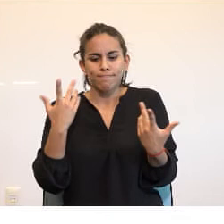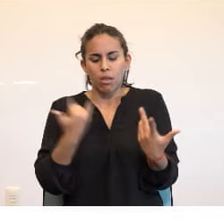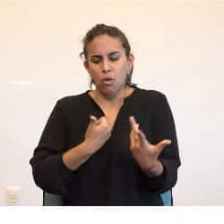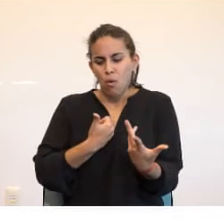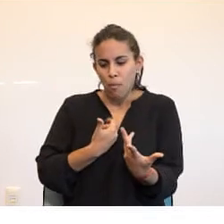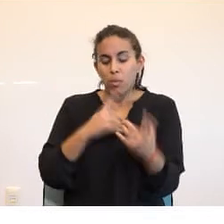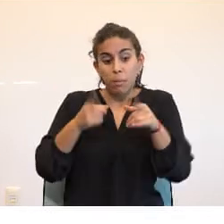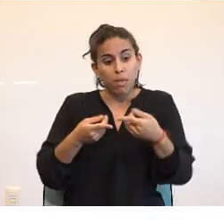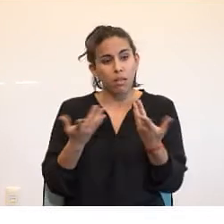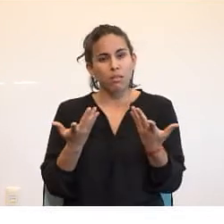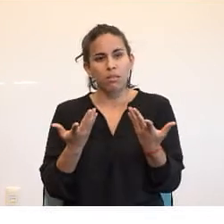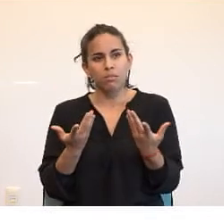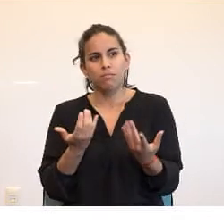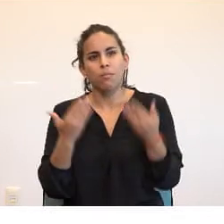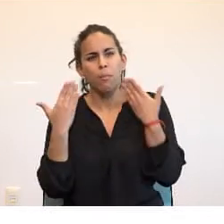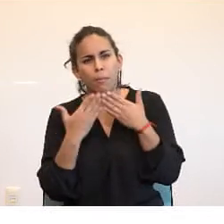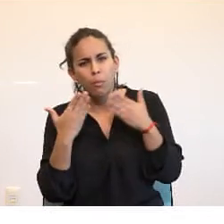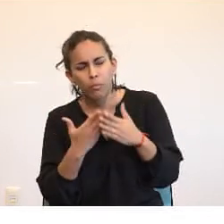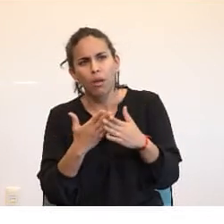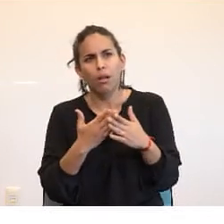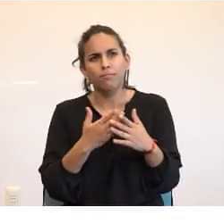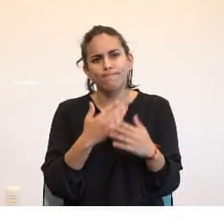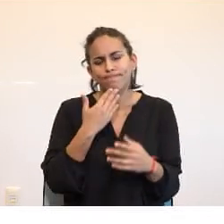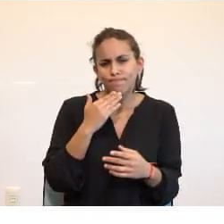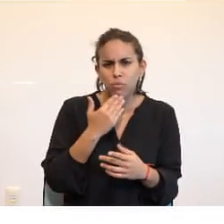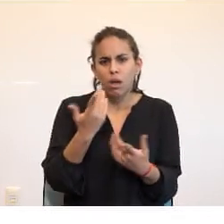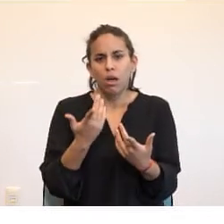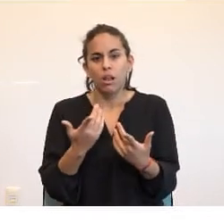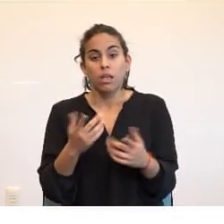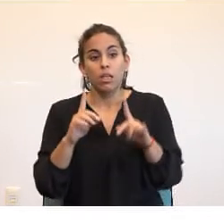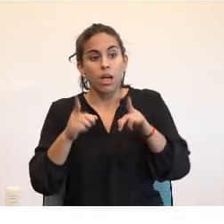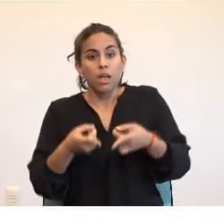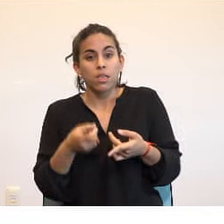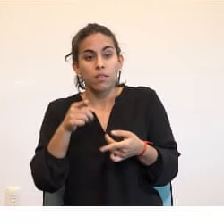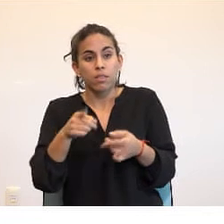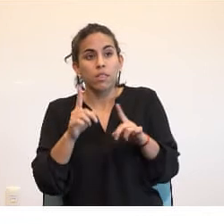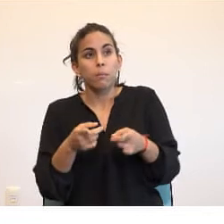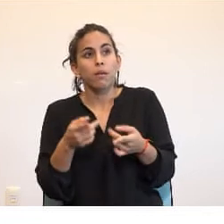cuestionar anuncios como estos, que son sin duda inaceptables, y a ir más allá